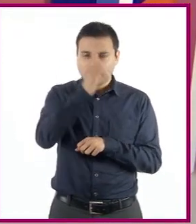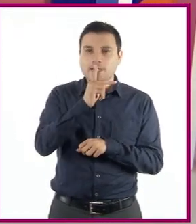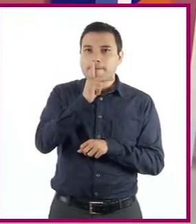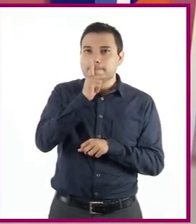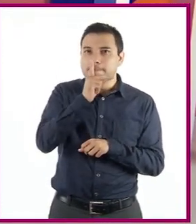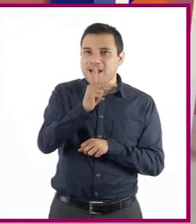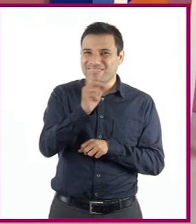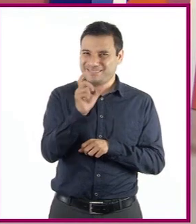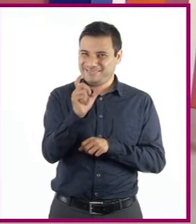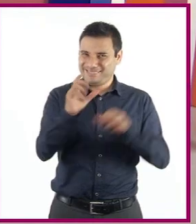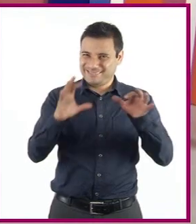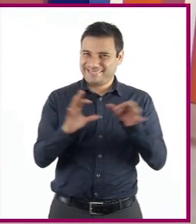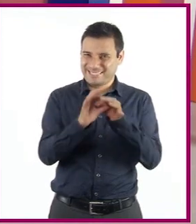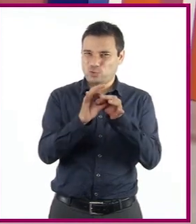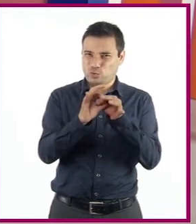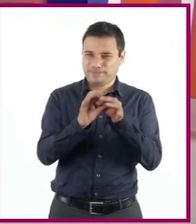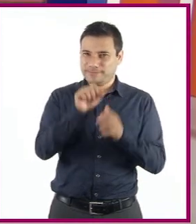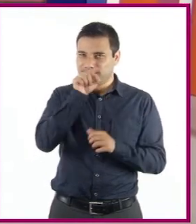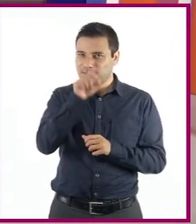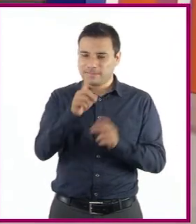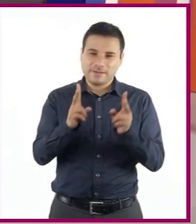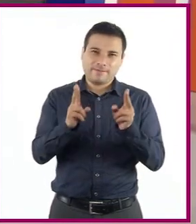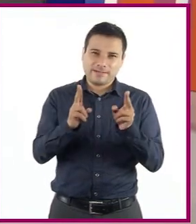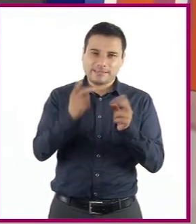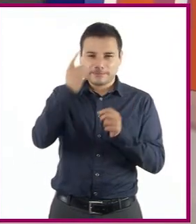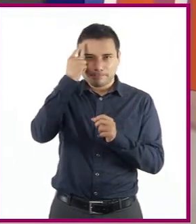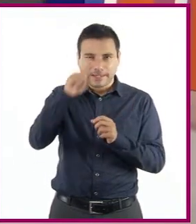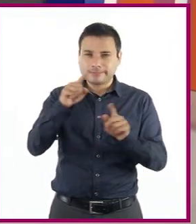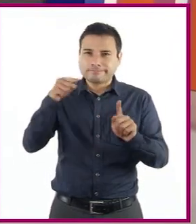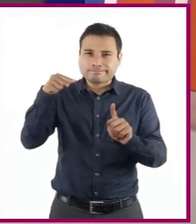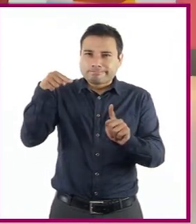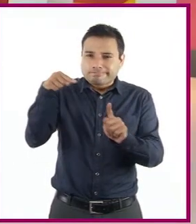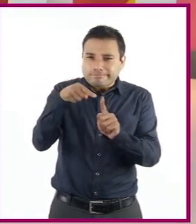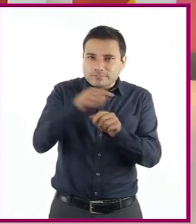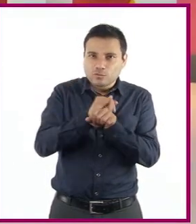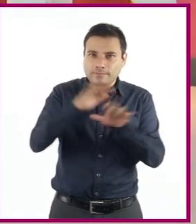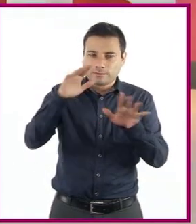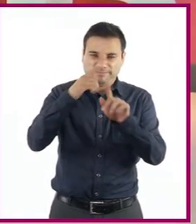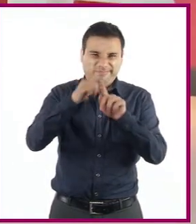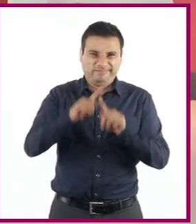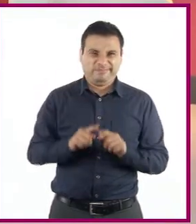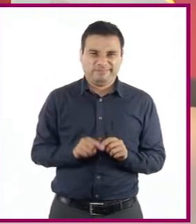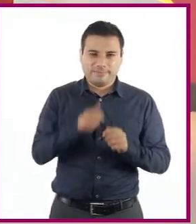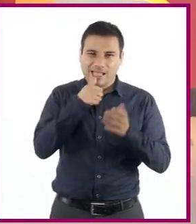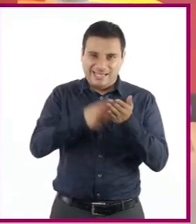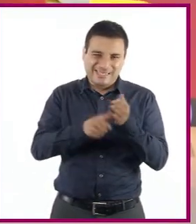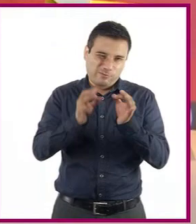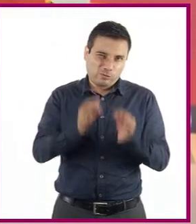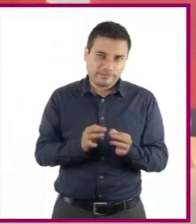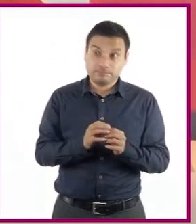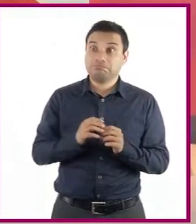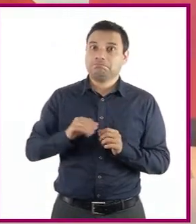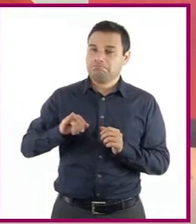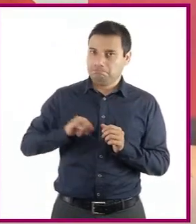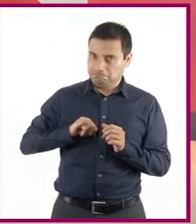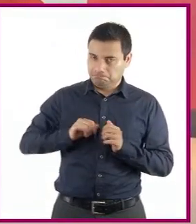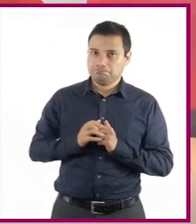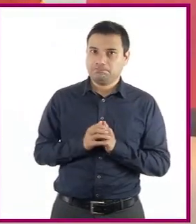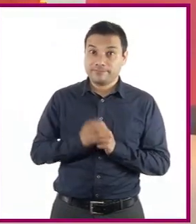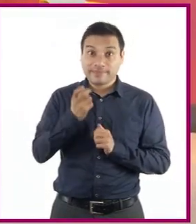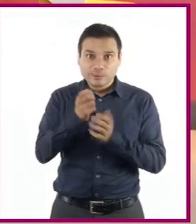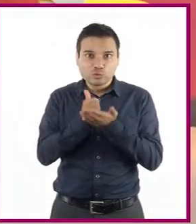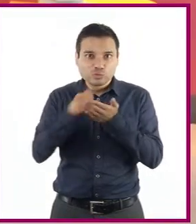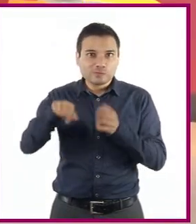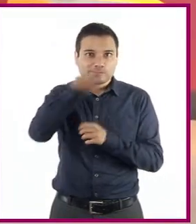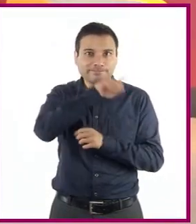y expresiones para focalizar información en cartas formales. Eso suena bastante interesante, profesora, pues esto nos va a permitir